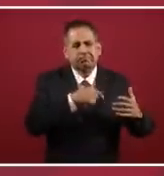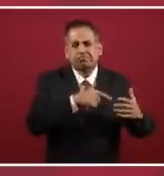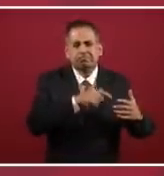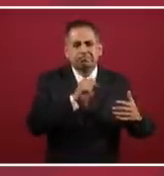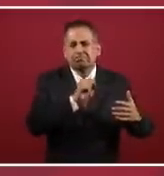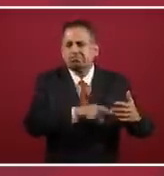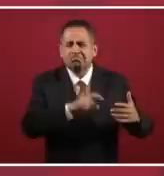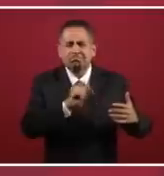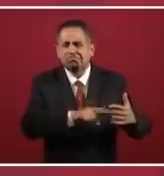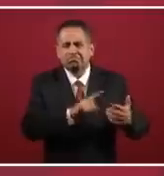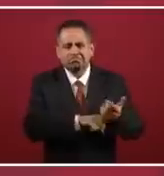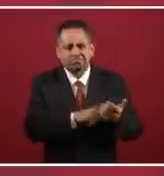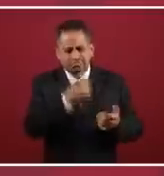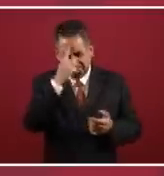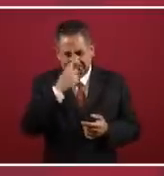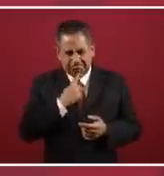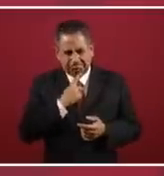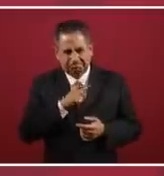esa